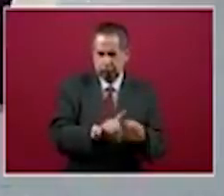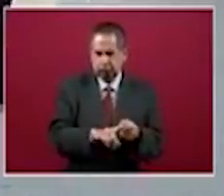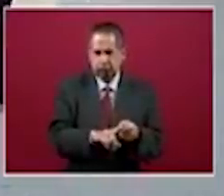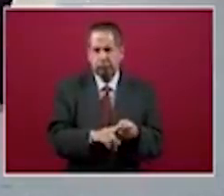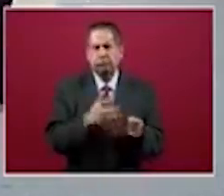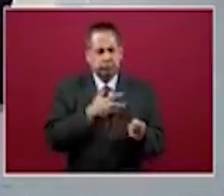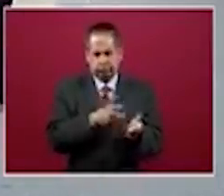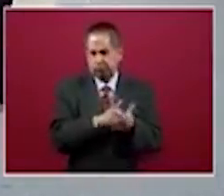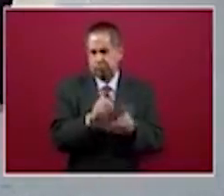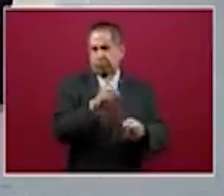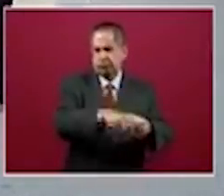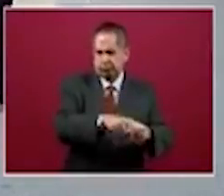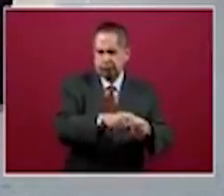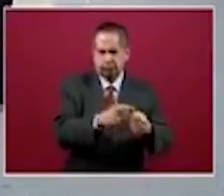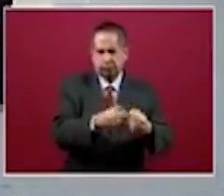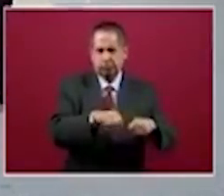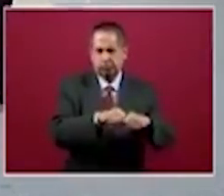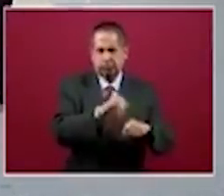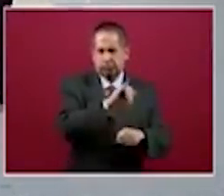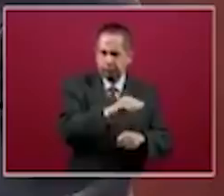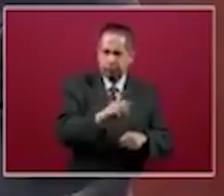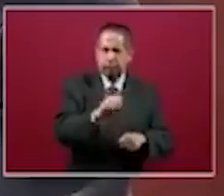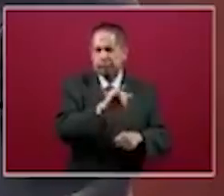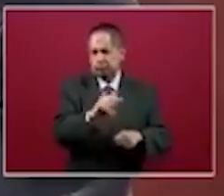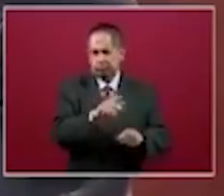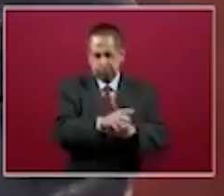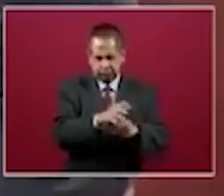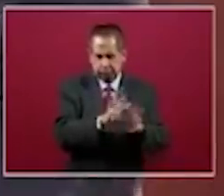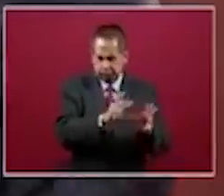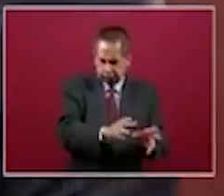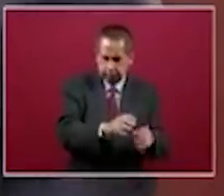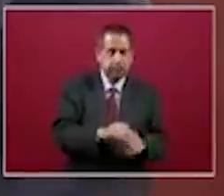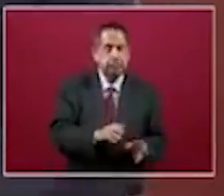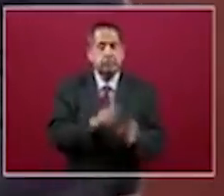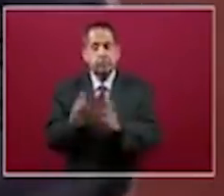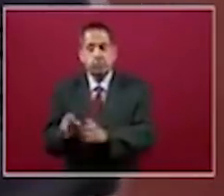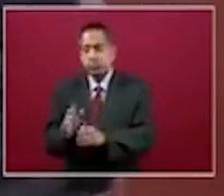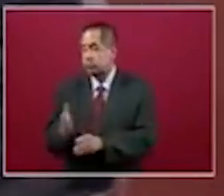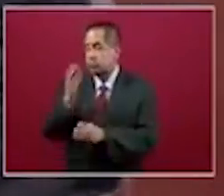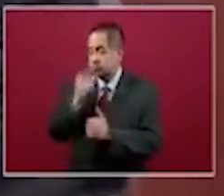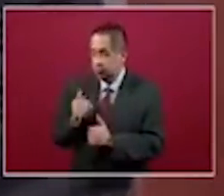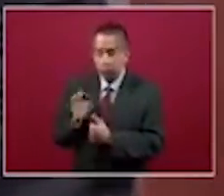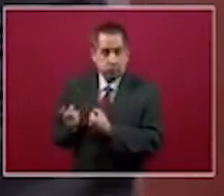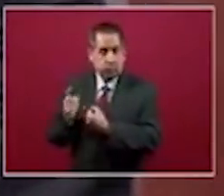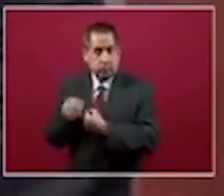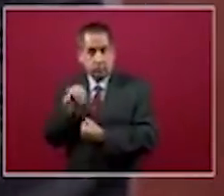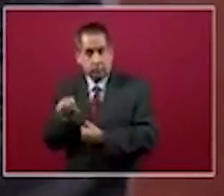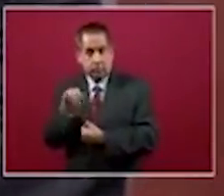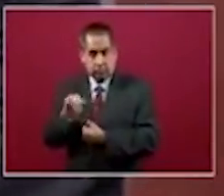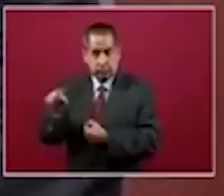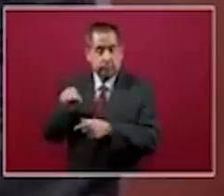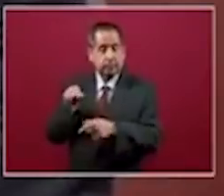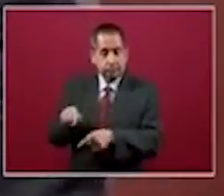los derechohabientes, los que tienen la seguridad social y los que no tienen seguridad